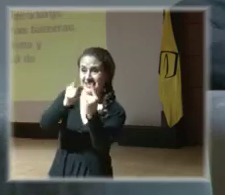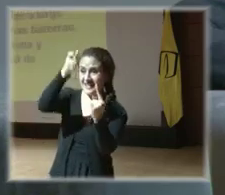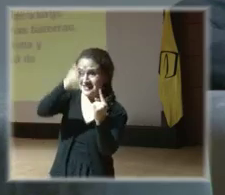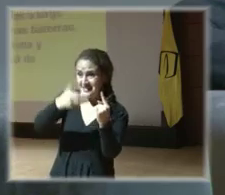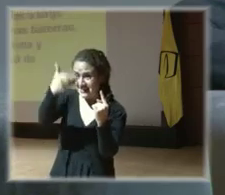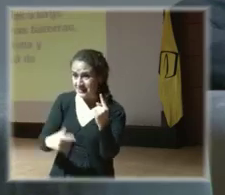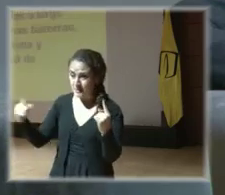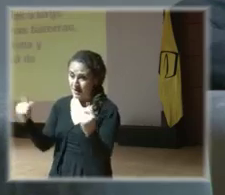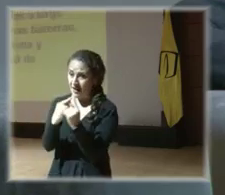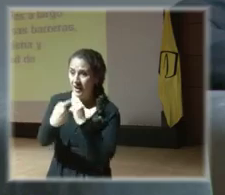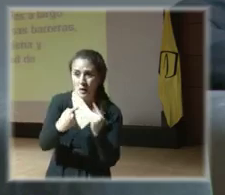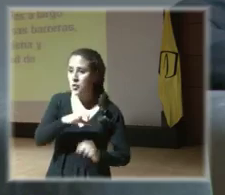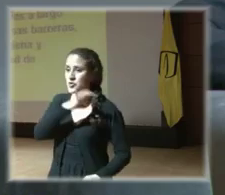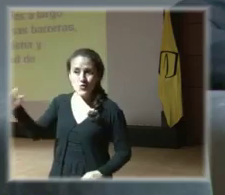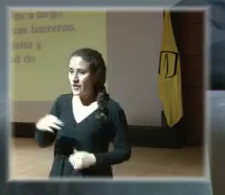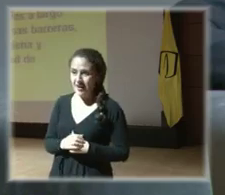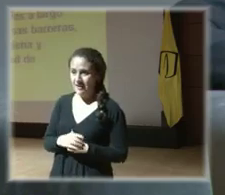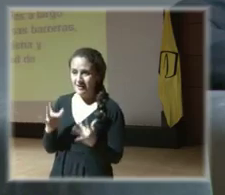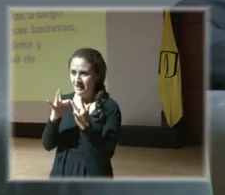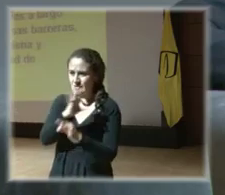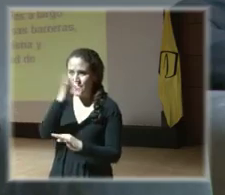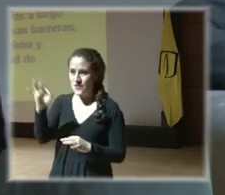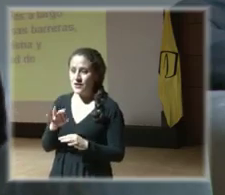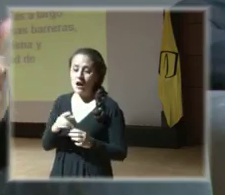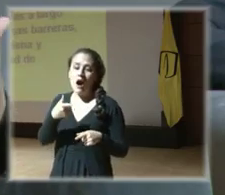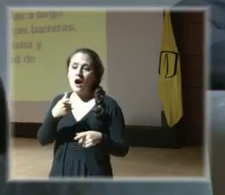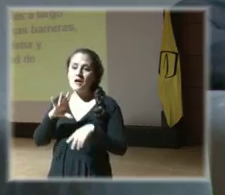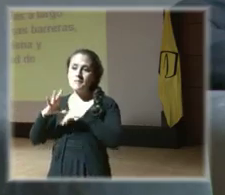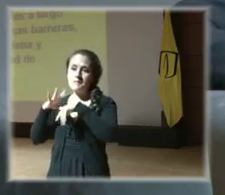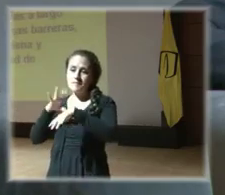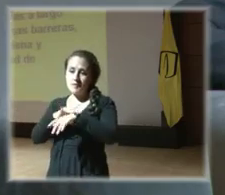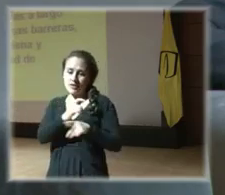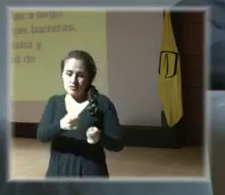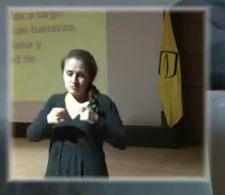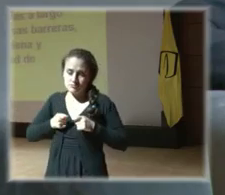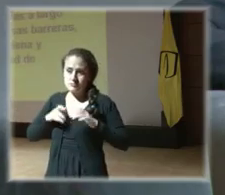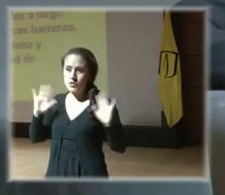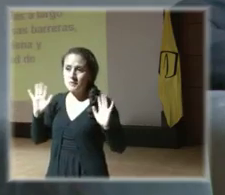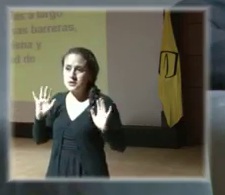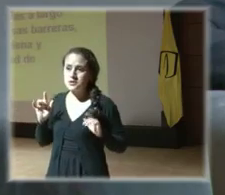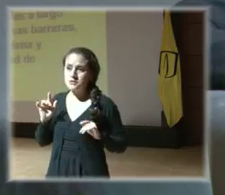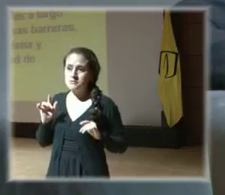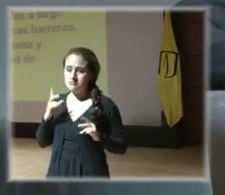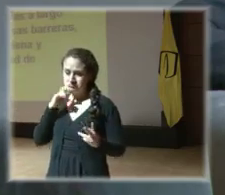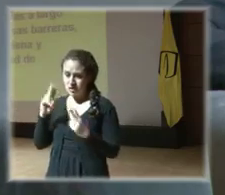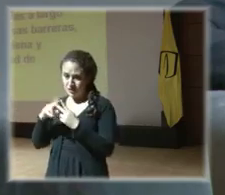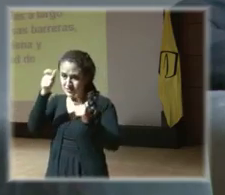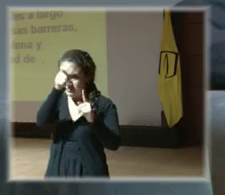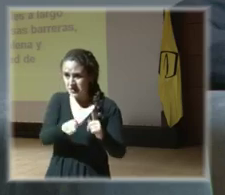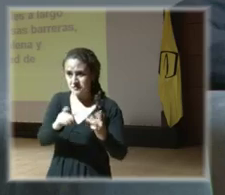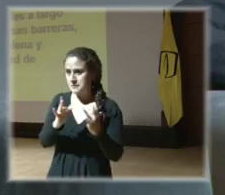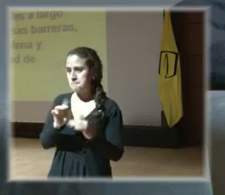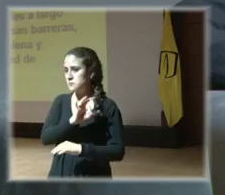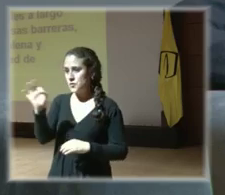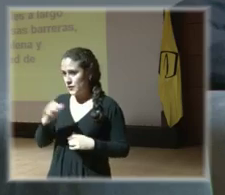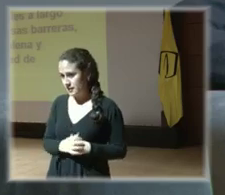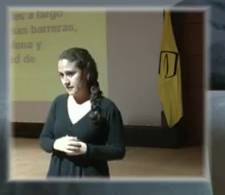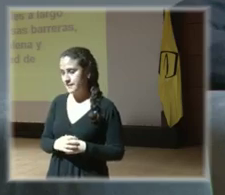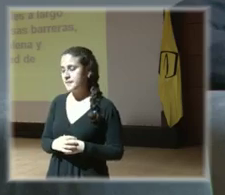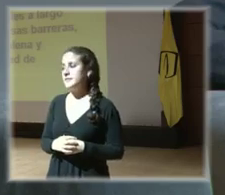y generalmente únicamente basa la declaración de interdicción en el peritaje forense. Pero de hecho, lo que